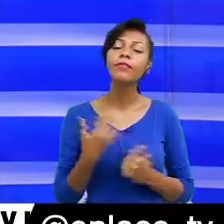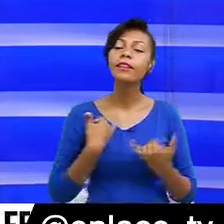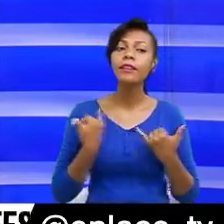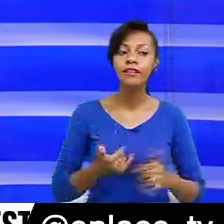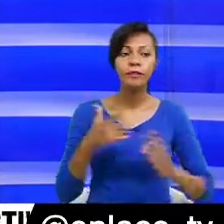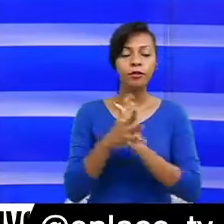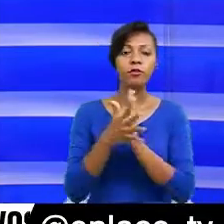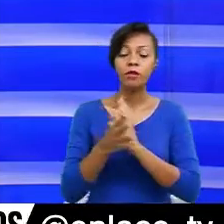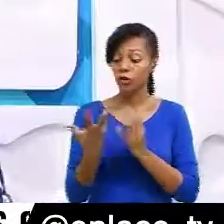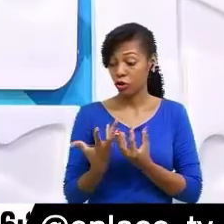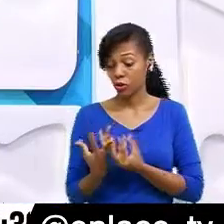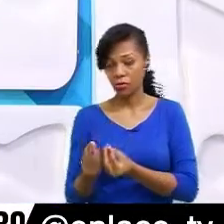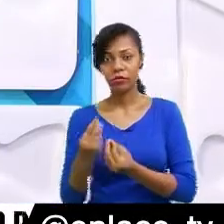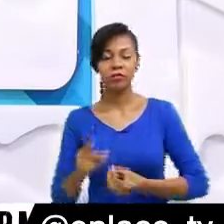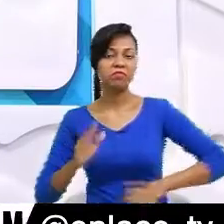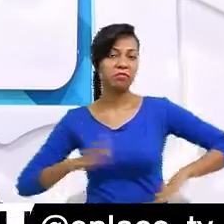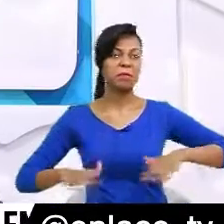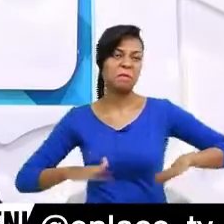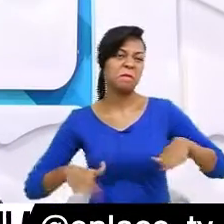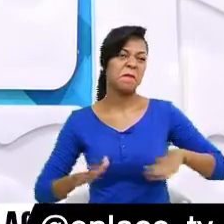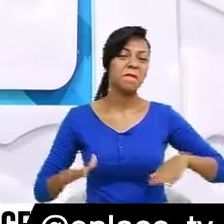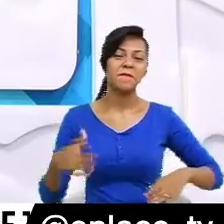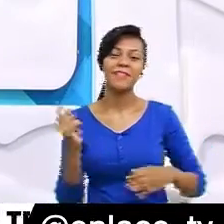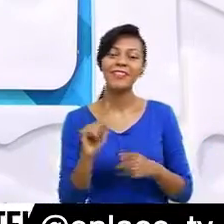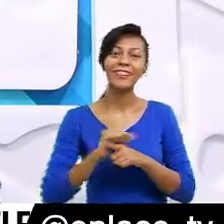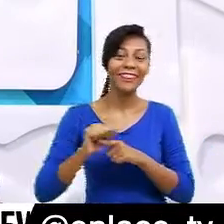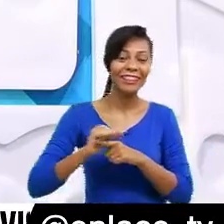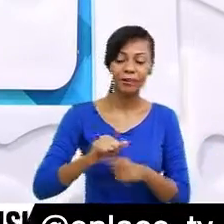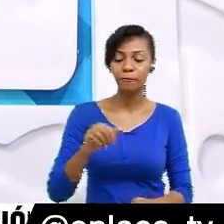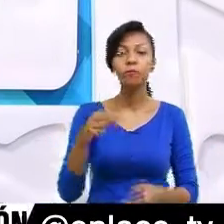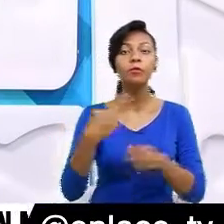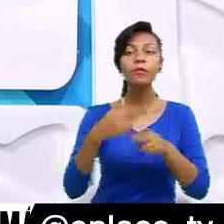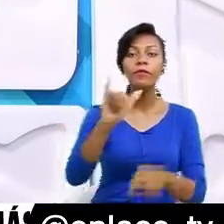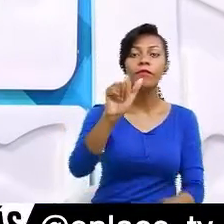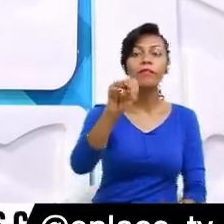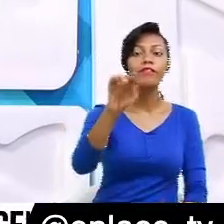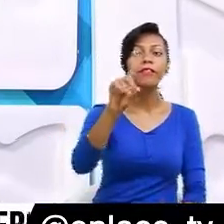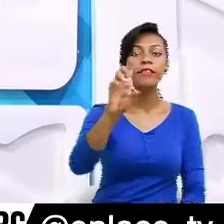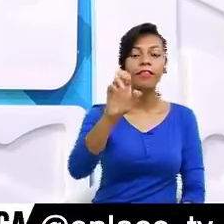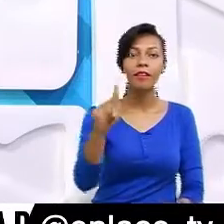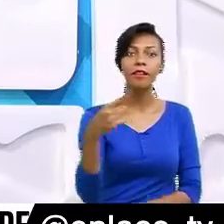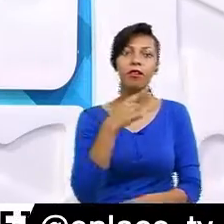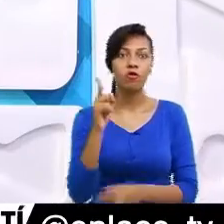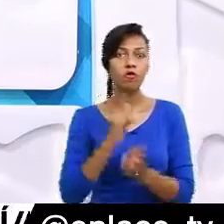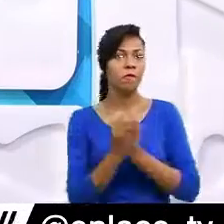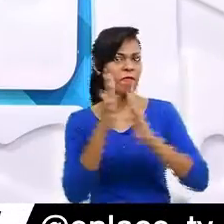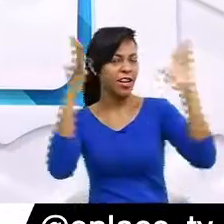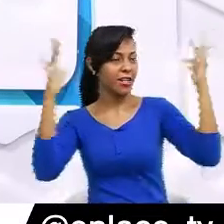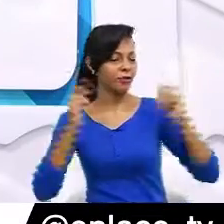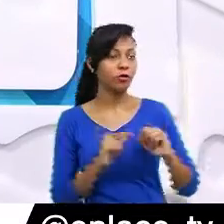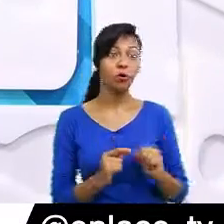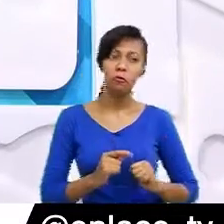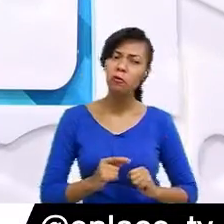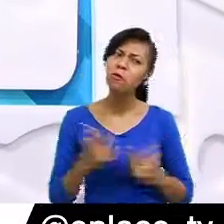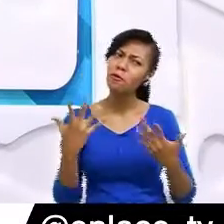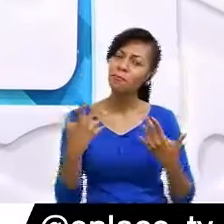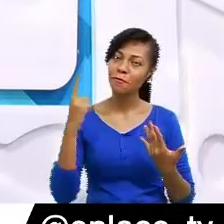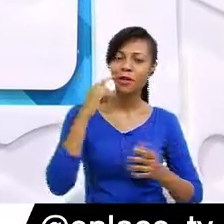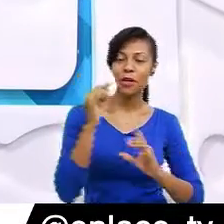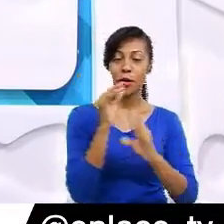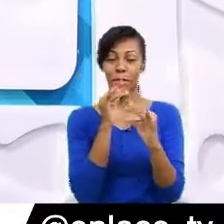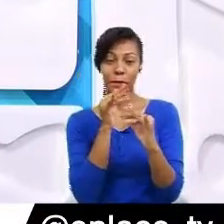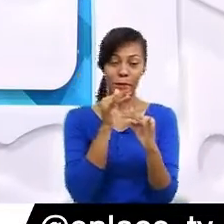que el grupo de tambora Yaoundé se prepara para participar en el festival folclórico que se realizará próximamente, un festival de flauta